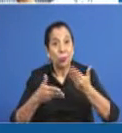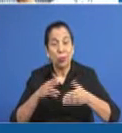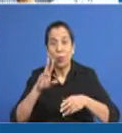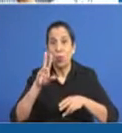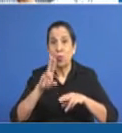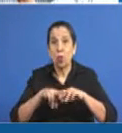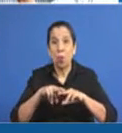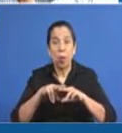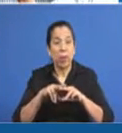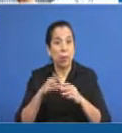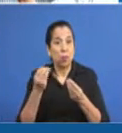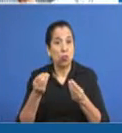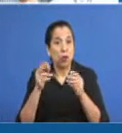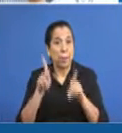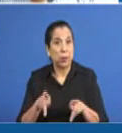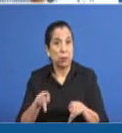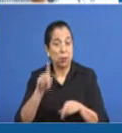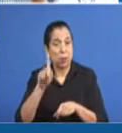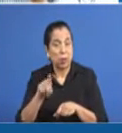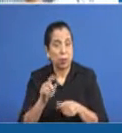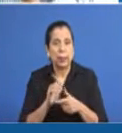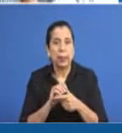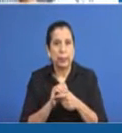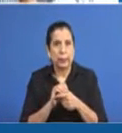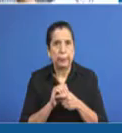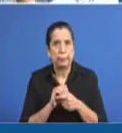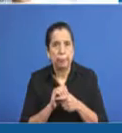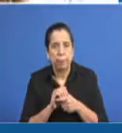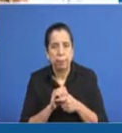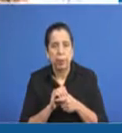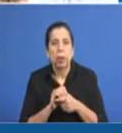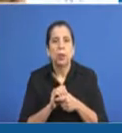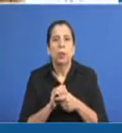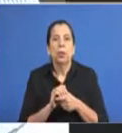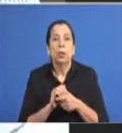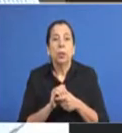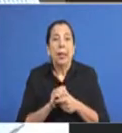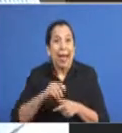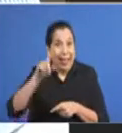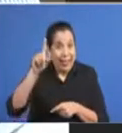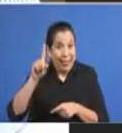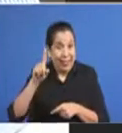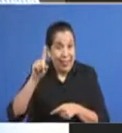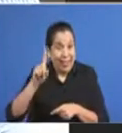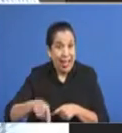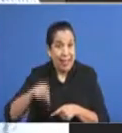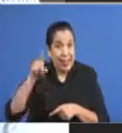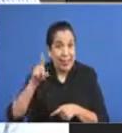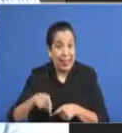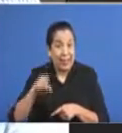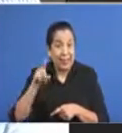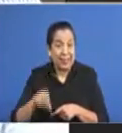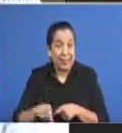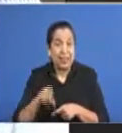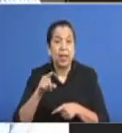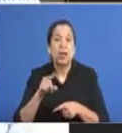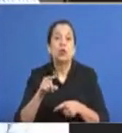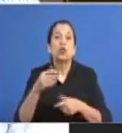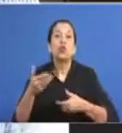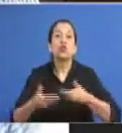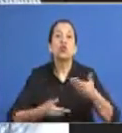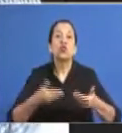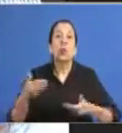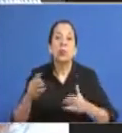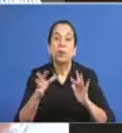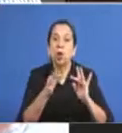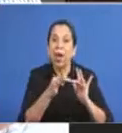físico. Bueno, tenemos que entender, el taxi es un servicio selectivo que por